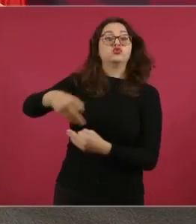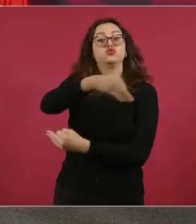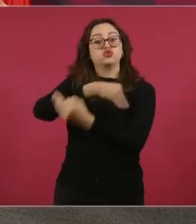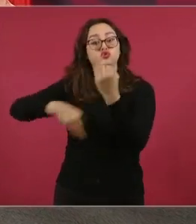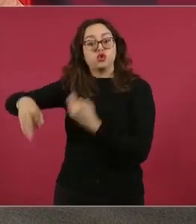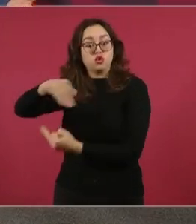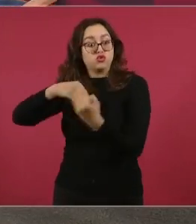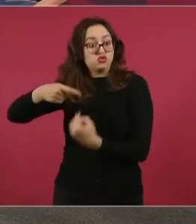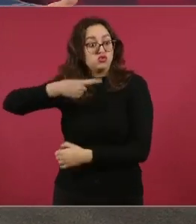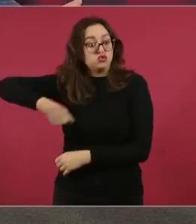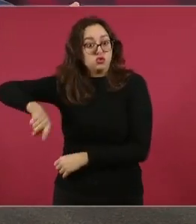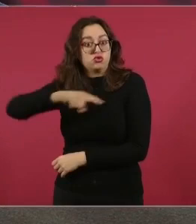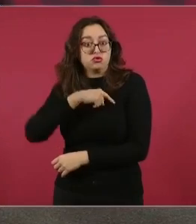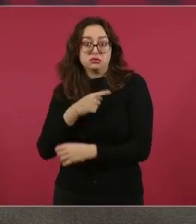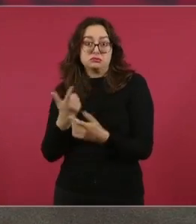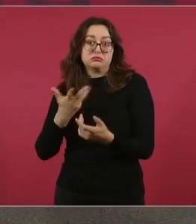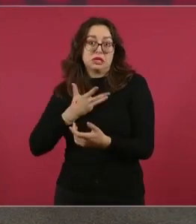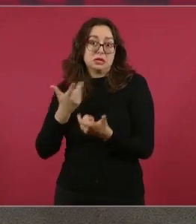somos borregos.